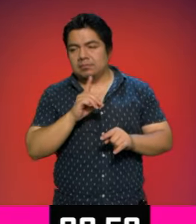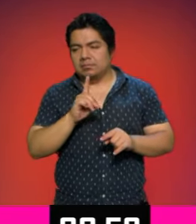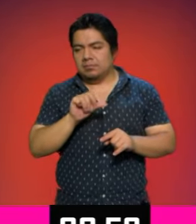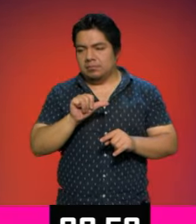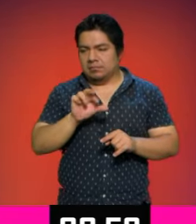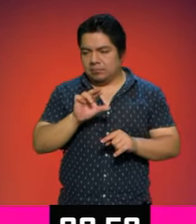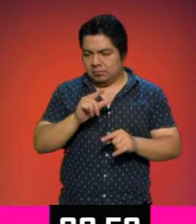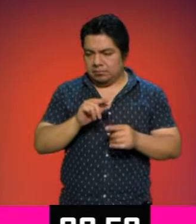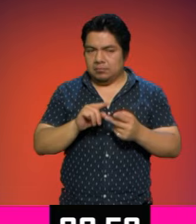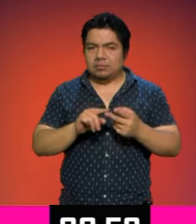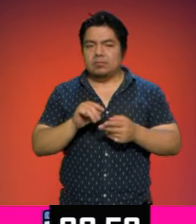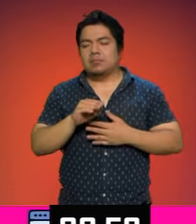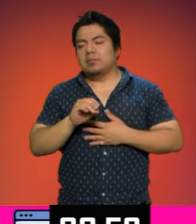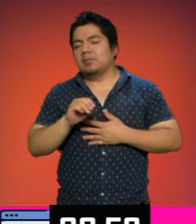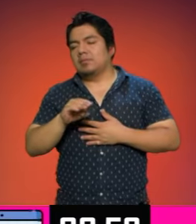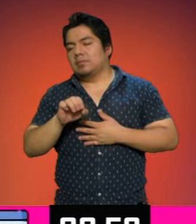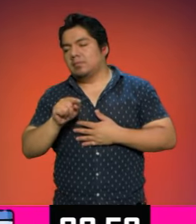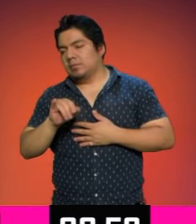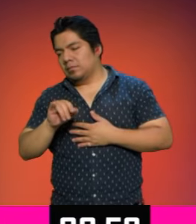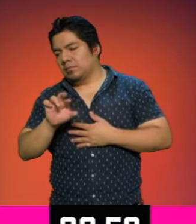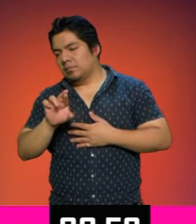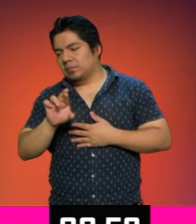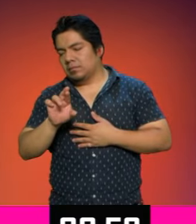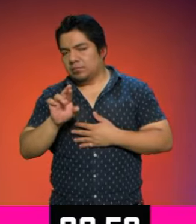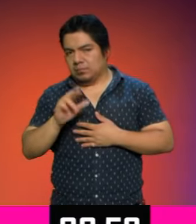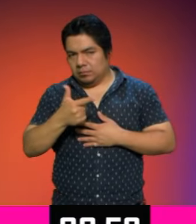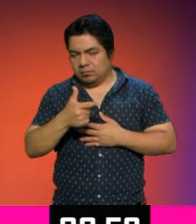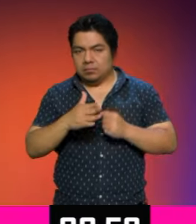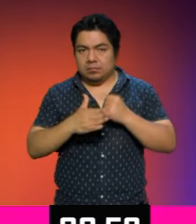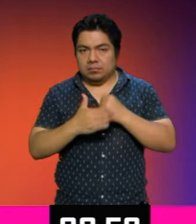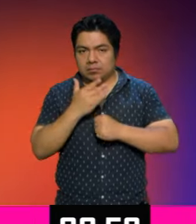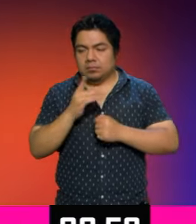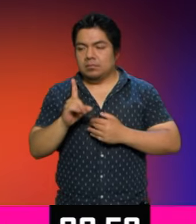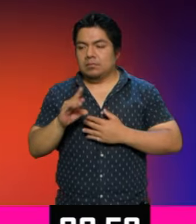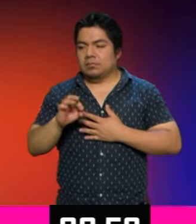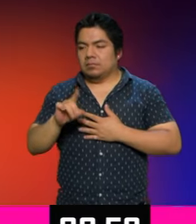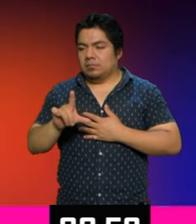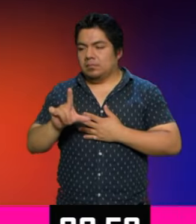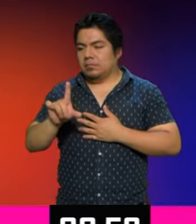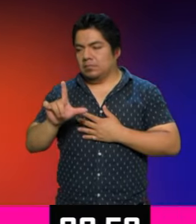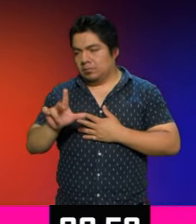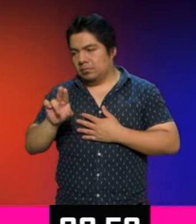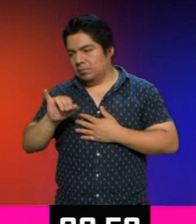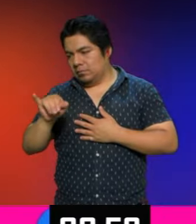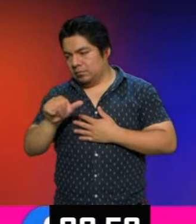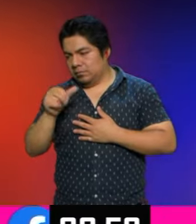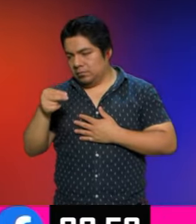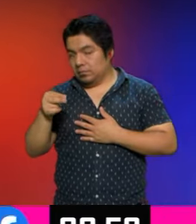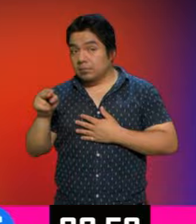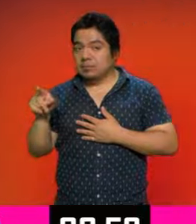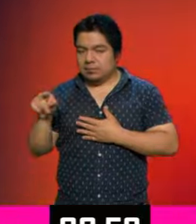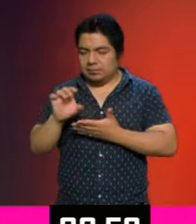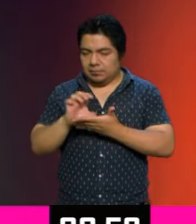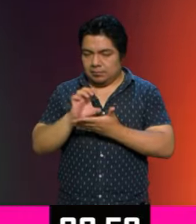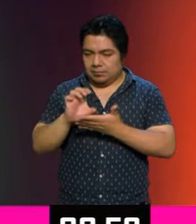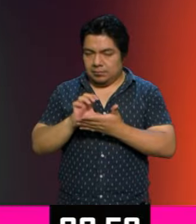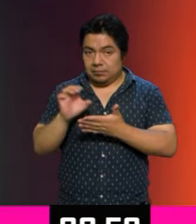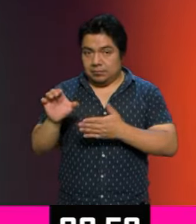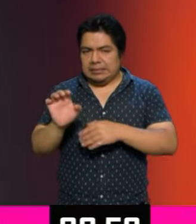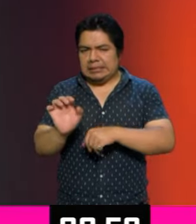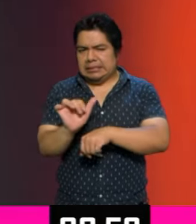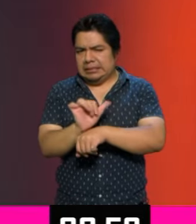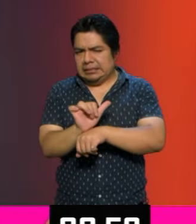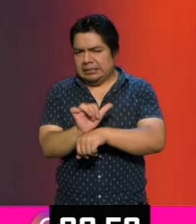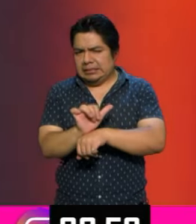todas. Yo amo Mentidrax, pero ahora, porque se les recomiendo, estrena Daniela Luján. Ahí la van a ver en escena. Daniela Luján, esta artistaza que